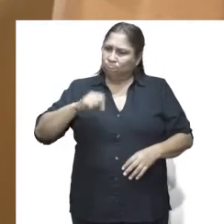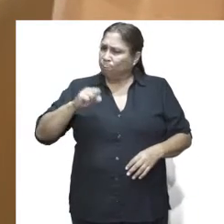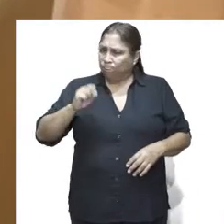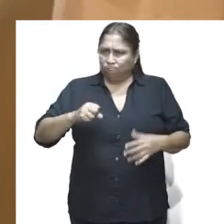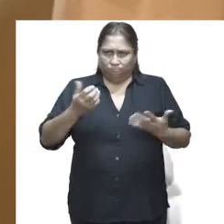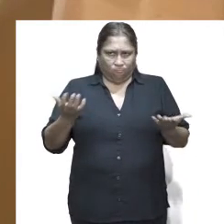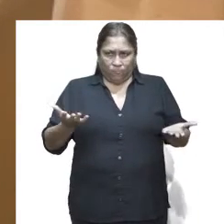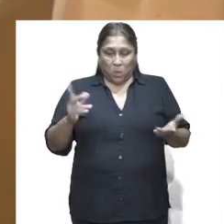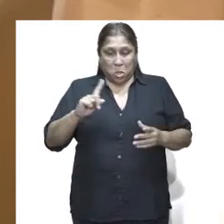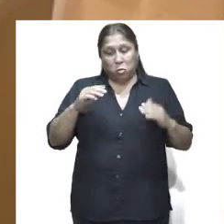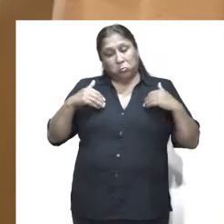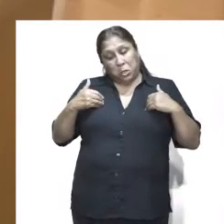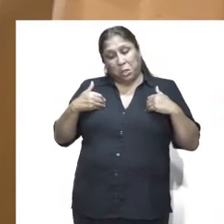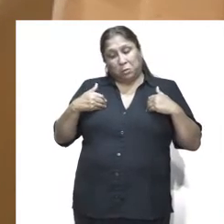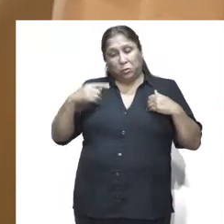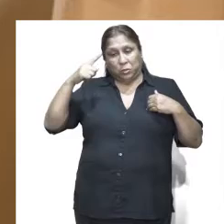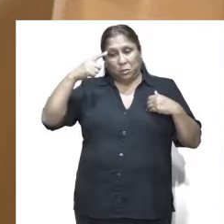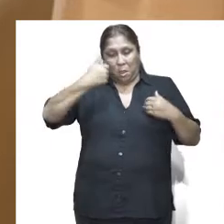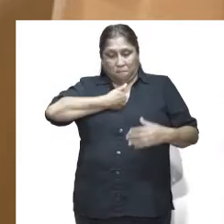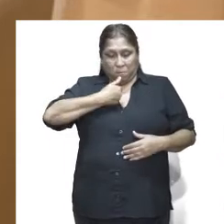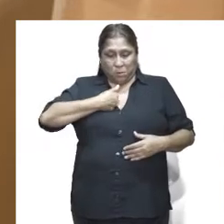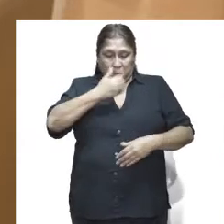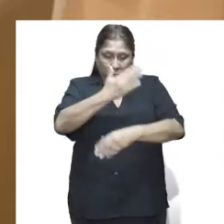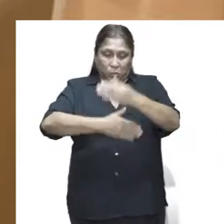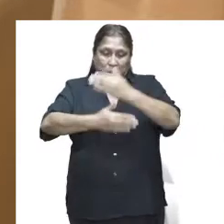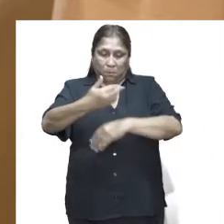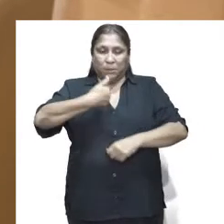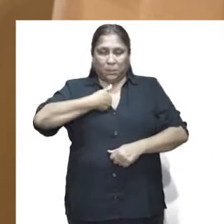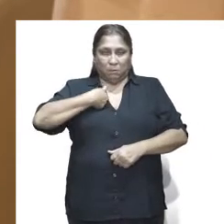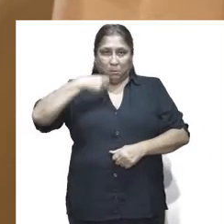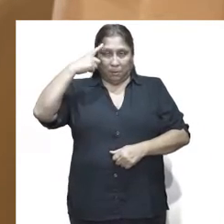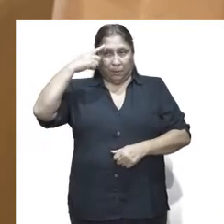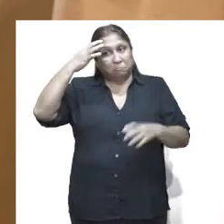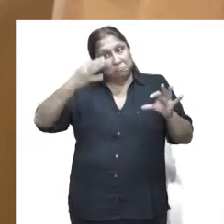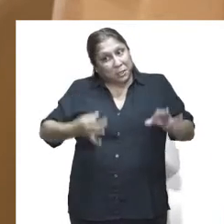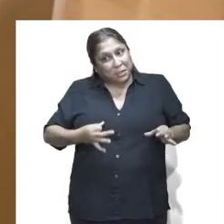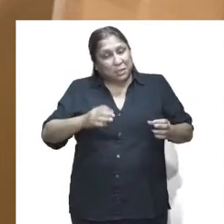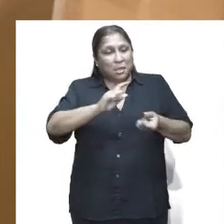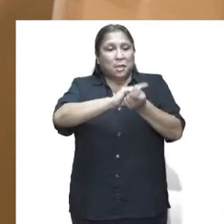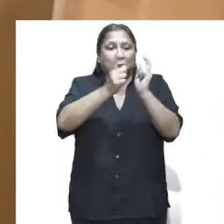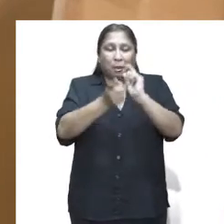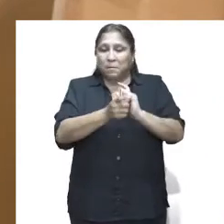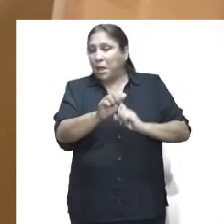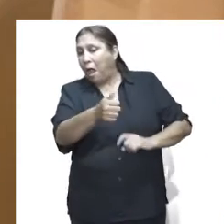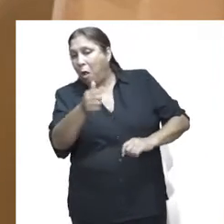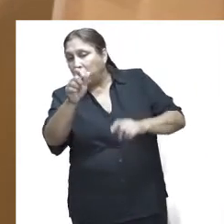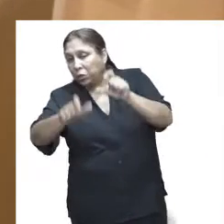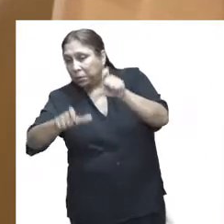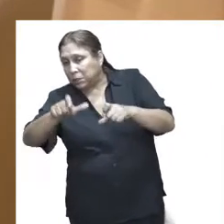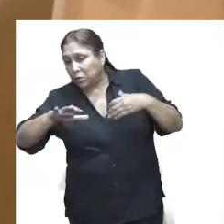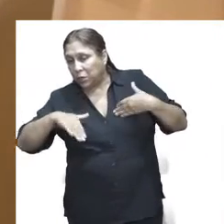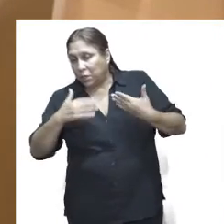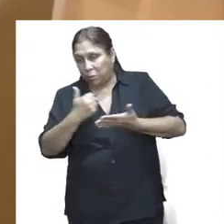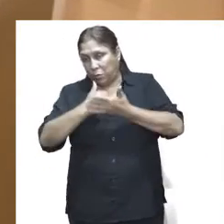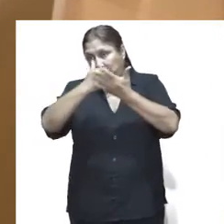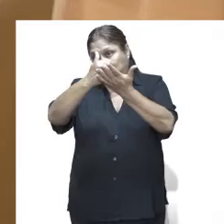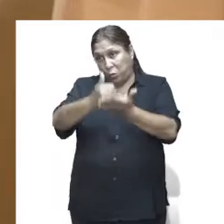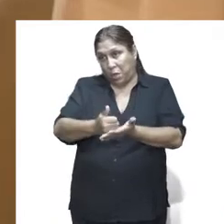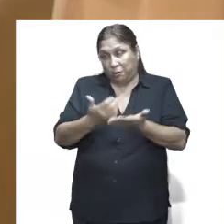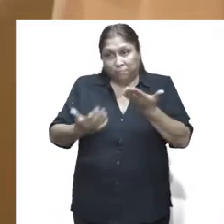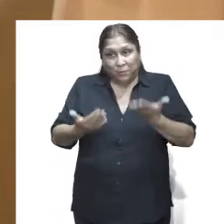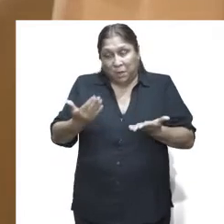no desea, bueno, ya la persona con discapacidad también, como cualquier persona, entenderá la situación y de